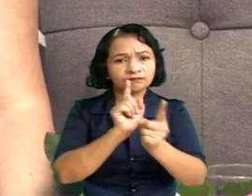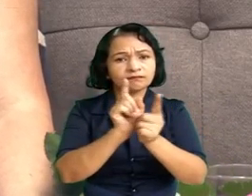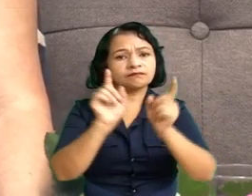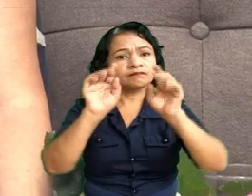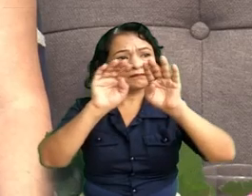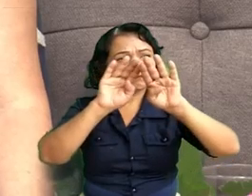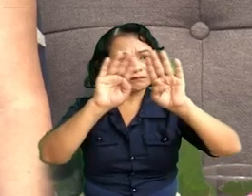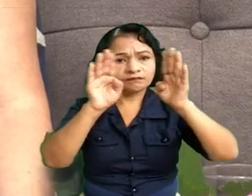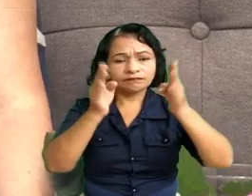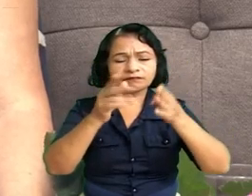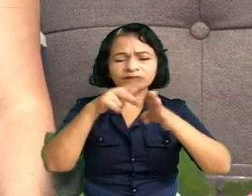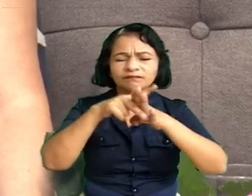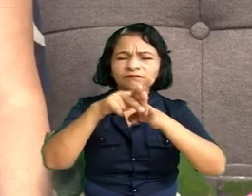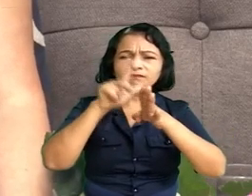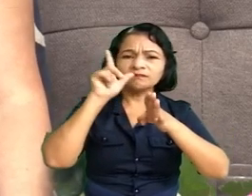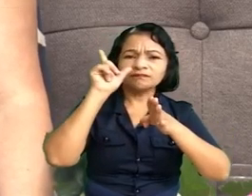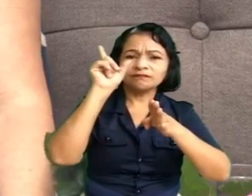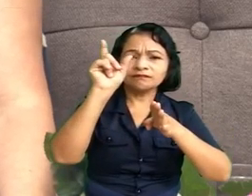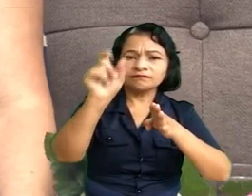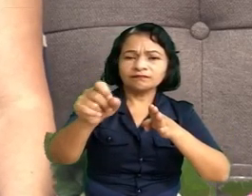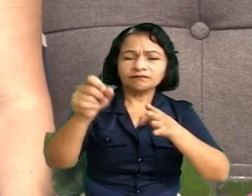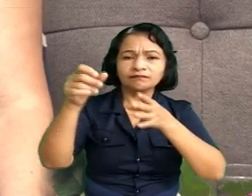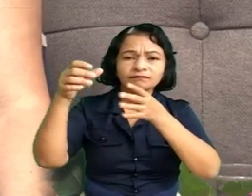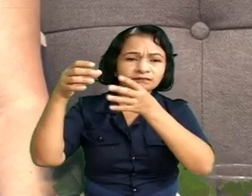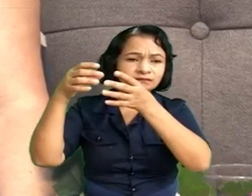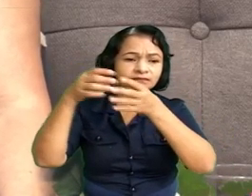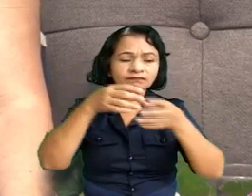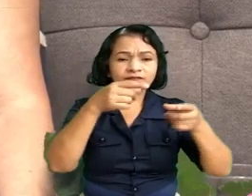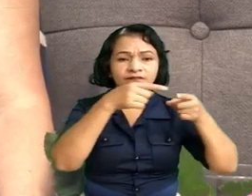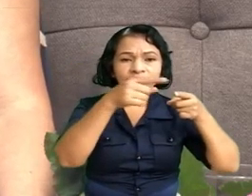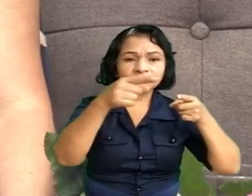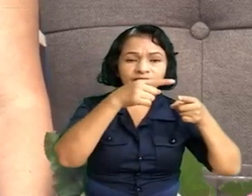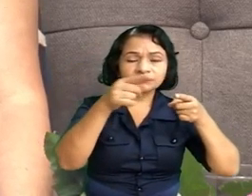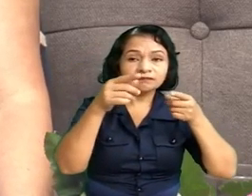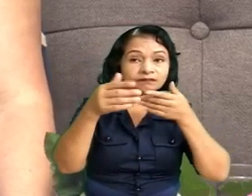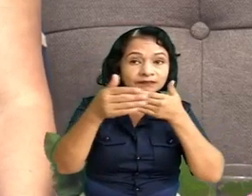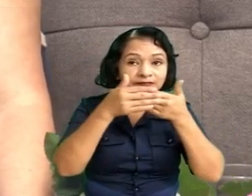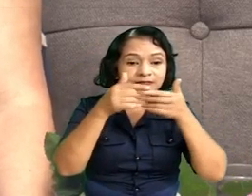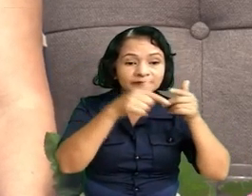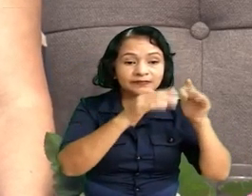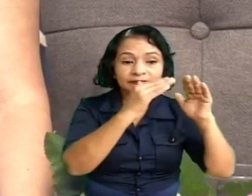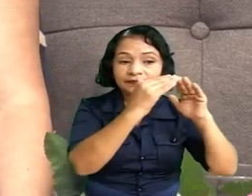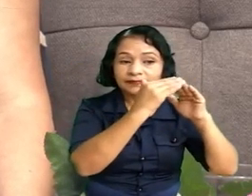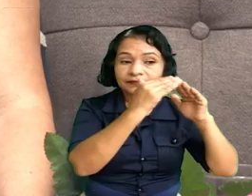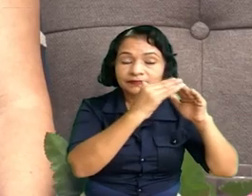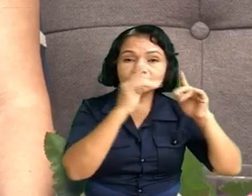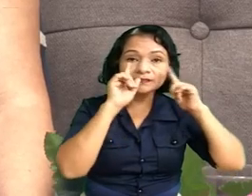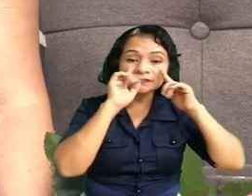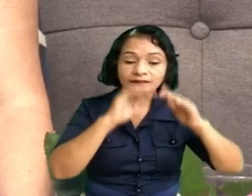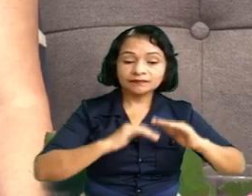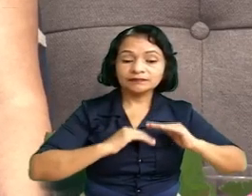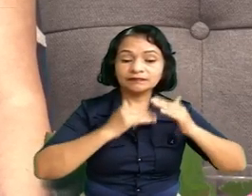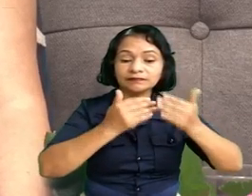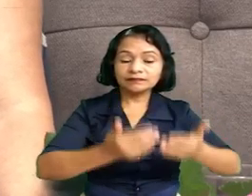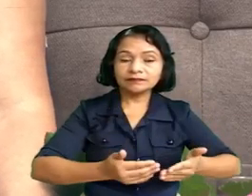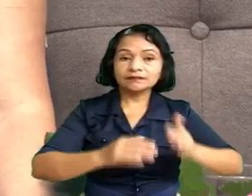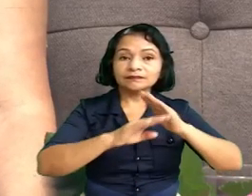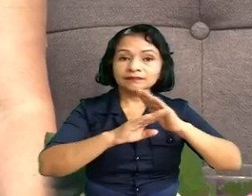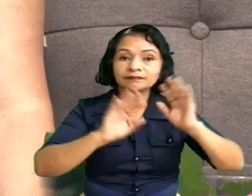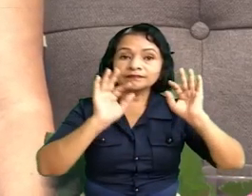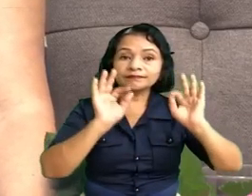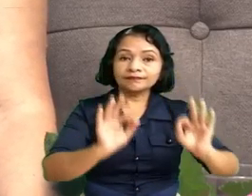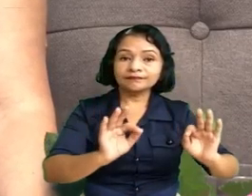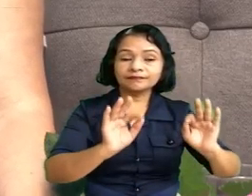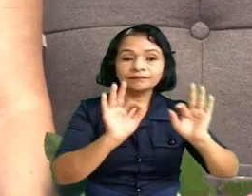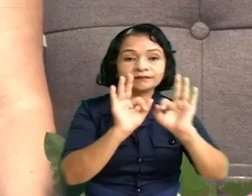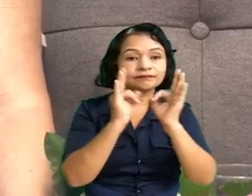mujeres de la zona rural que bajan a los municipios más cercanos, donde tienen seguridad, tranquilidad, y están acompañadas